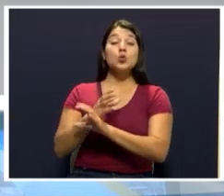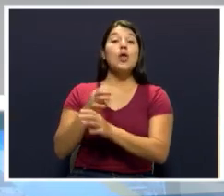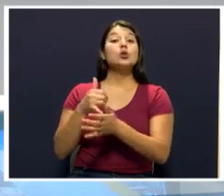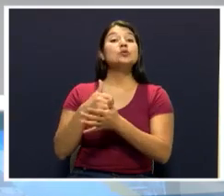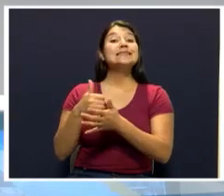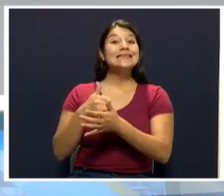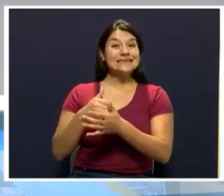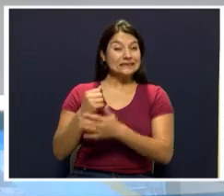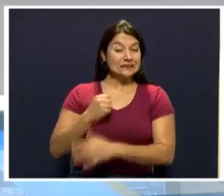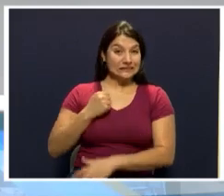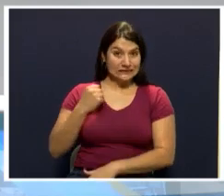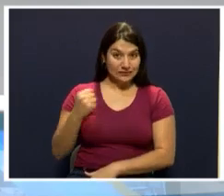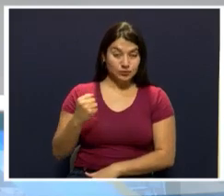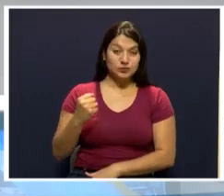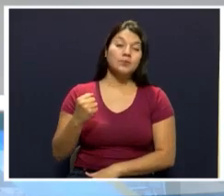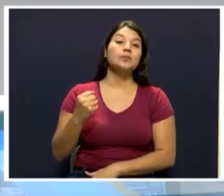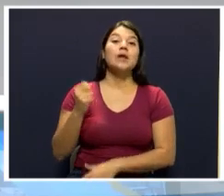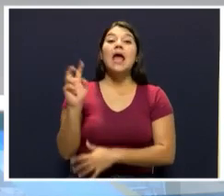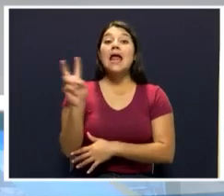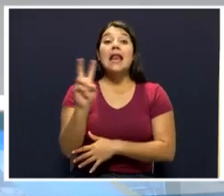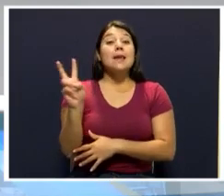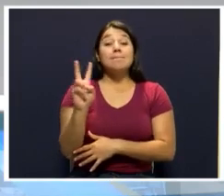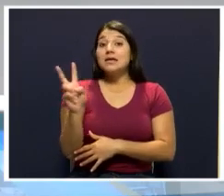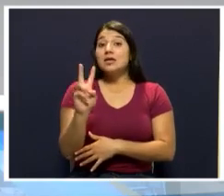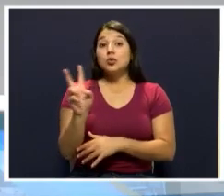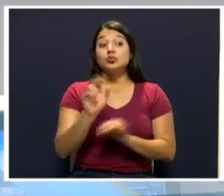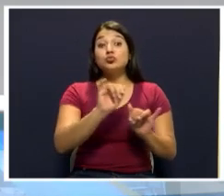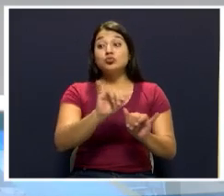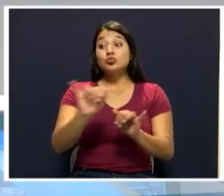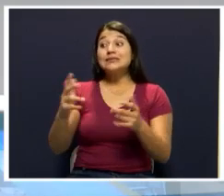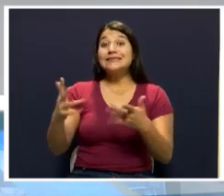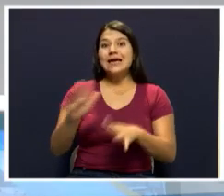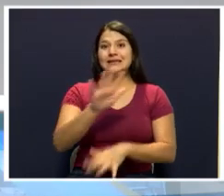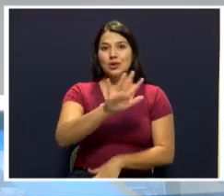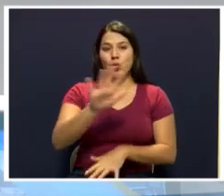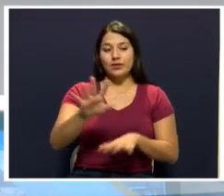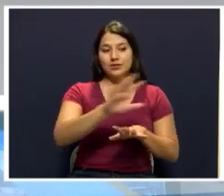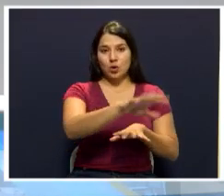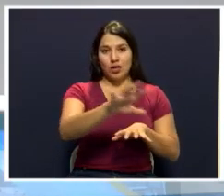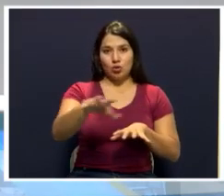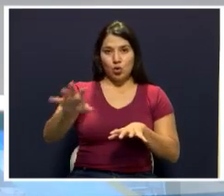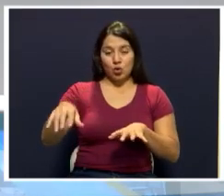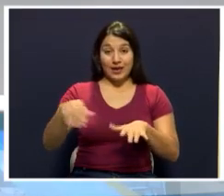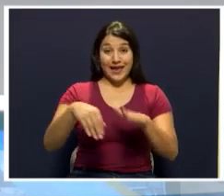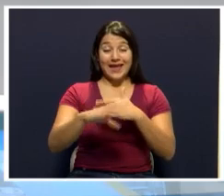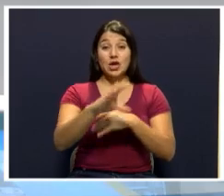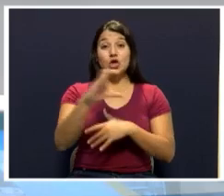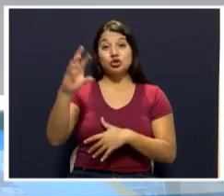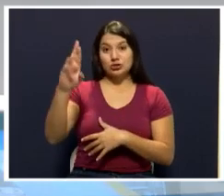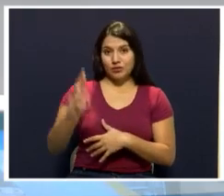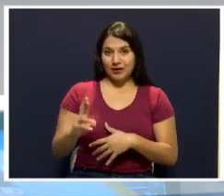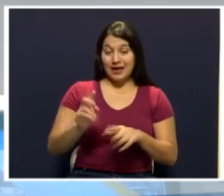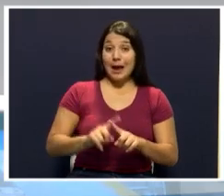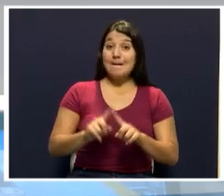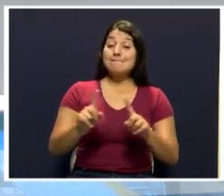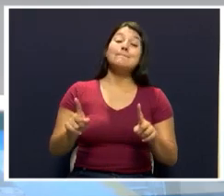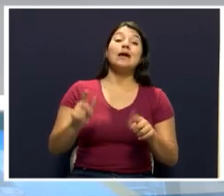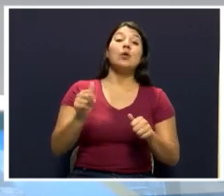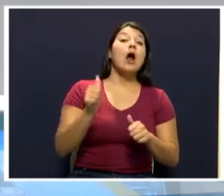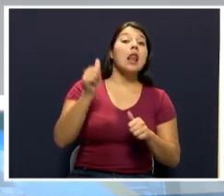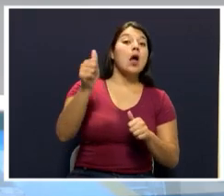intensivos. El virus está presente en 55 cantones del país, pero las provincias de Alajuela y